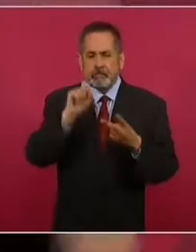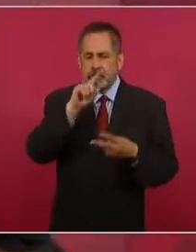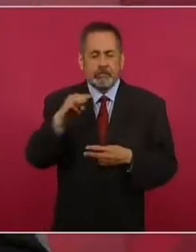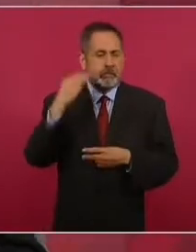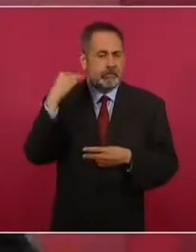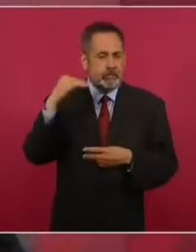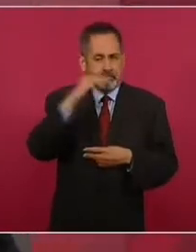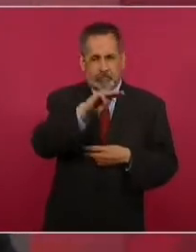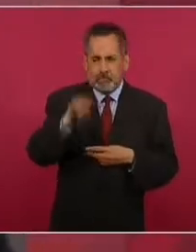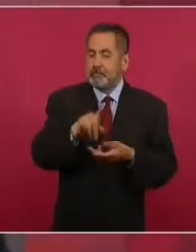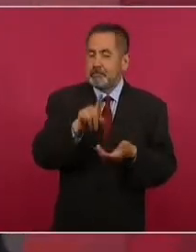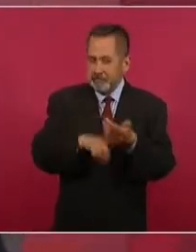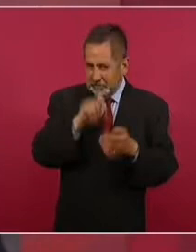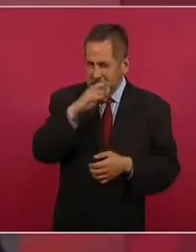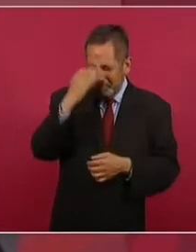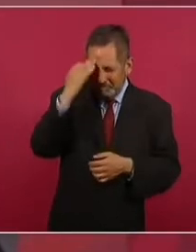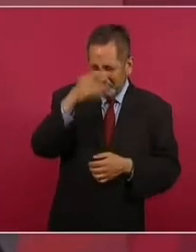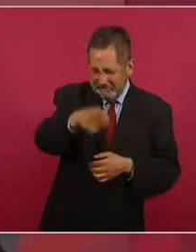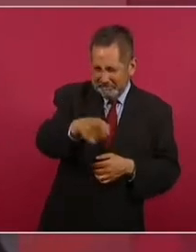Michoacán.